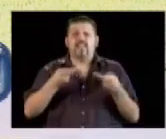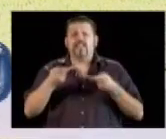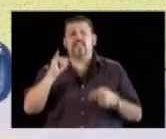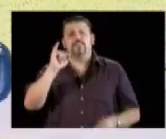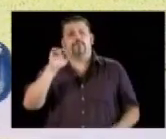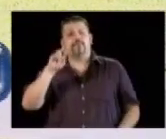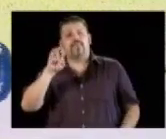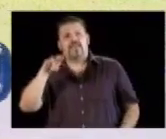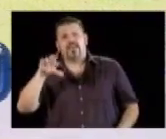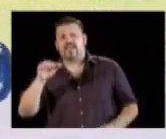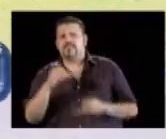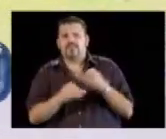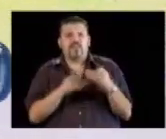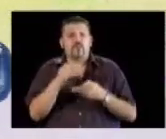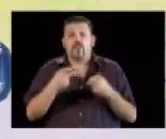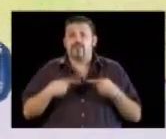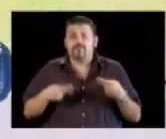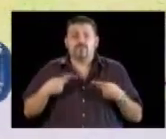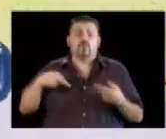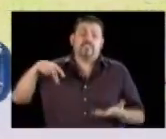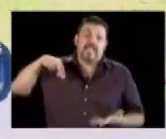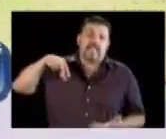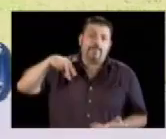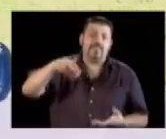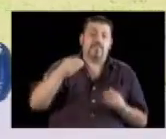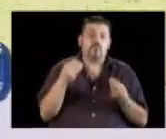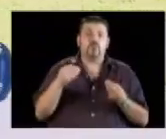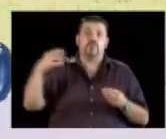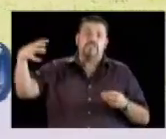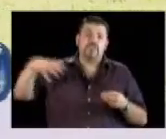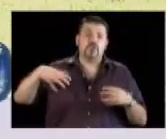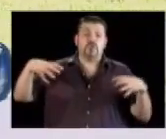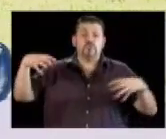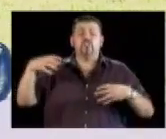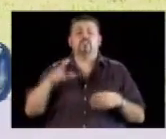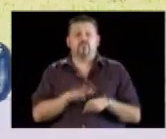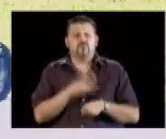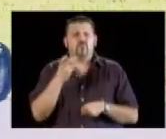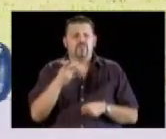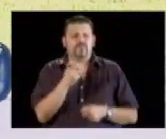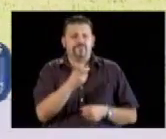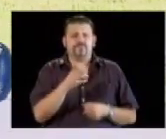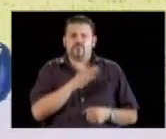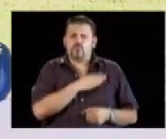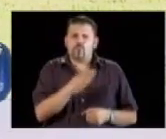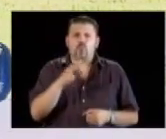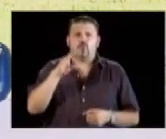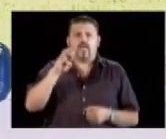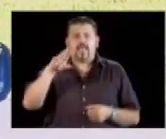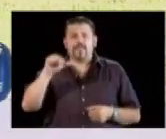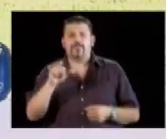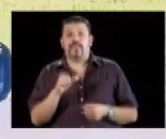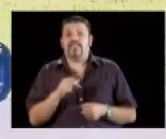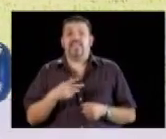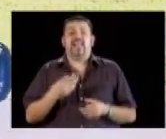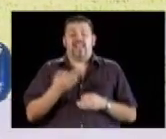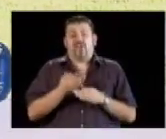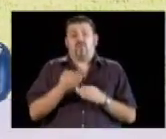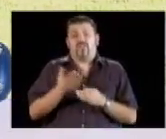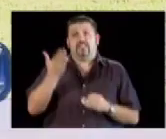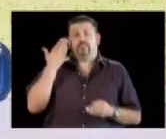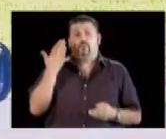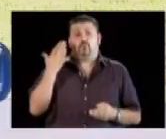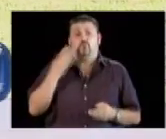todo para todos aquellos que caminamos muchísimo. Tenemos, y les quiero decir, ahora por ejemplo con todo lo que sucedió en la influenza, ya